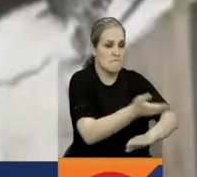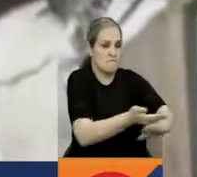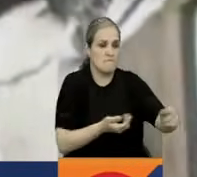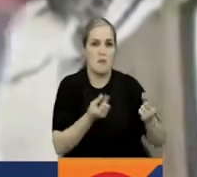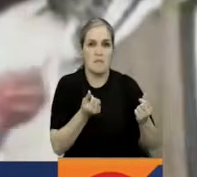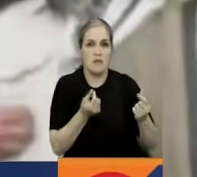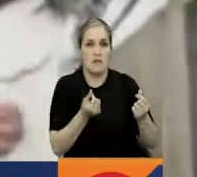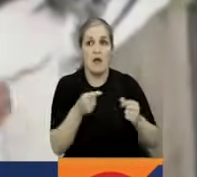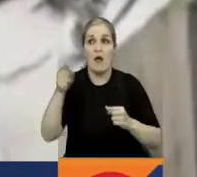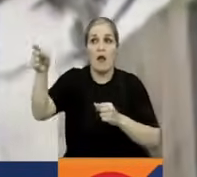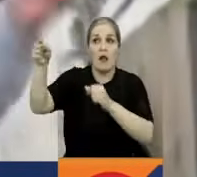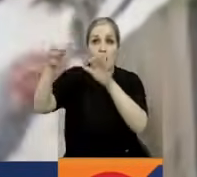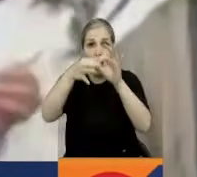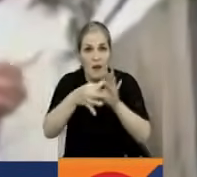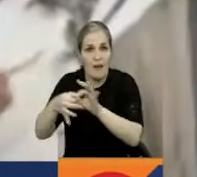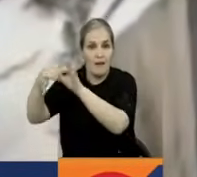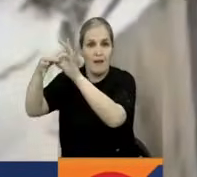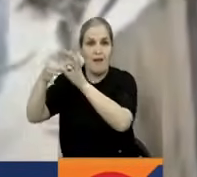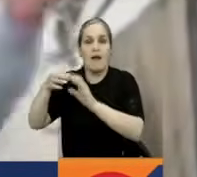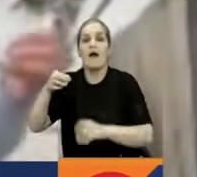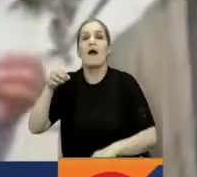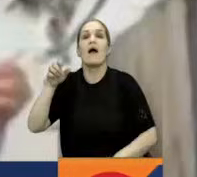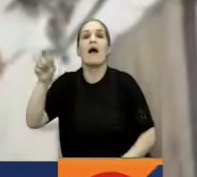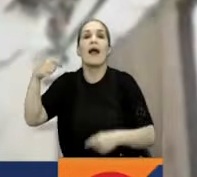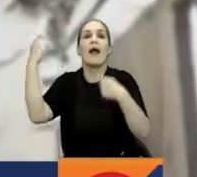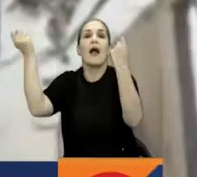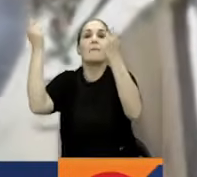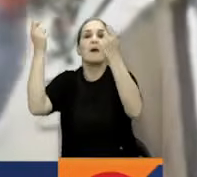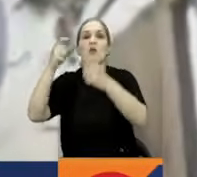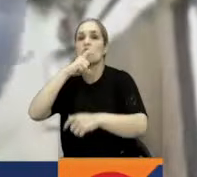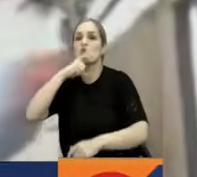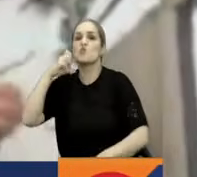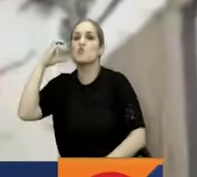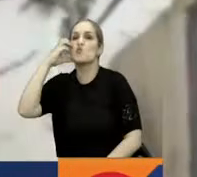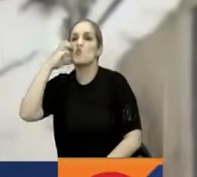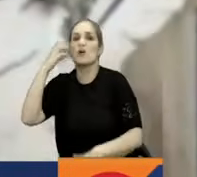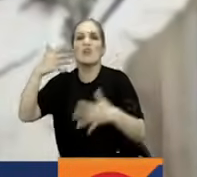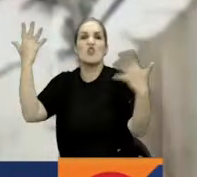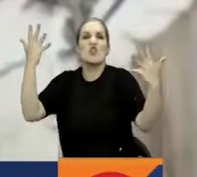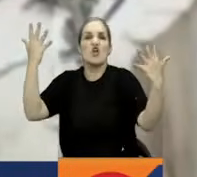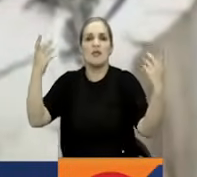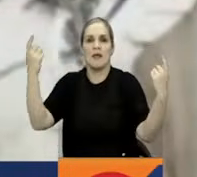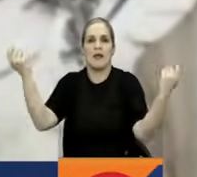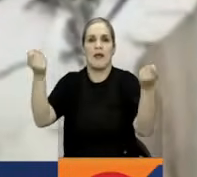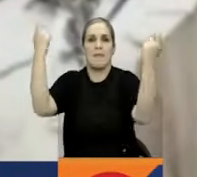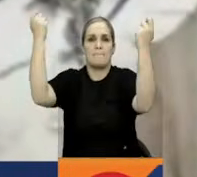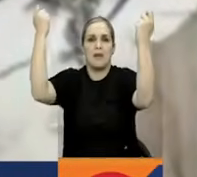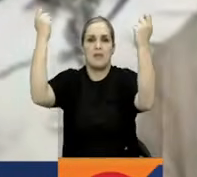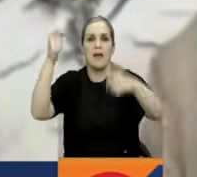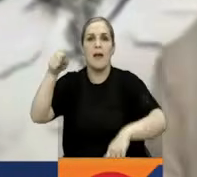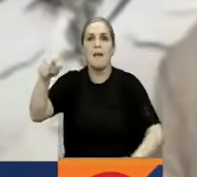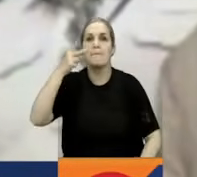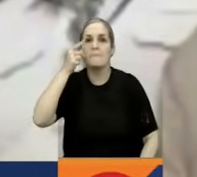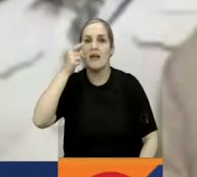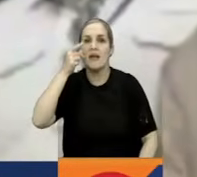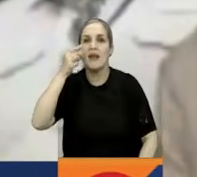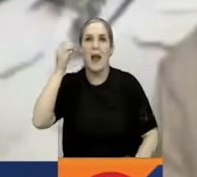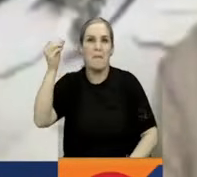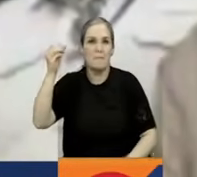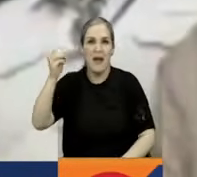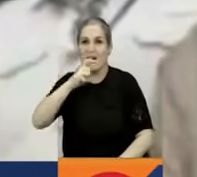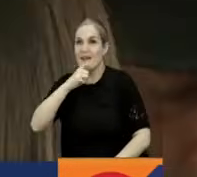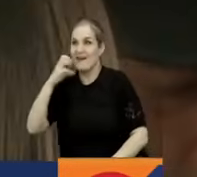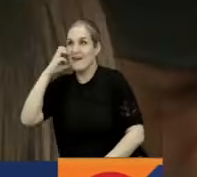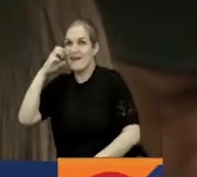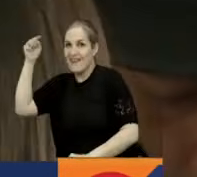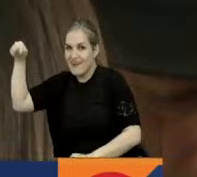II buscando la mayoría electoral en Pereira para que Duque II sea